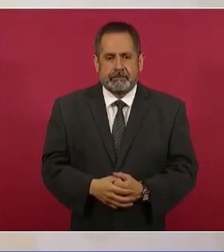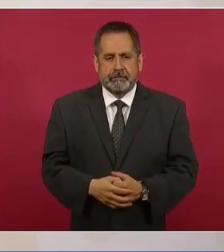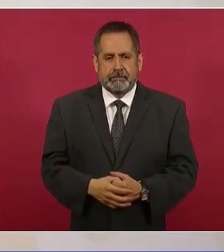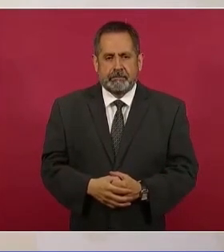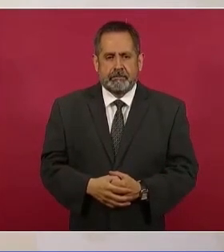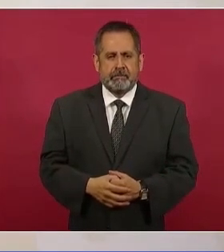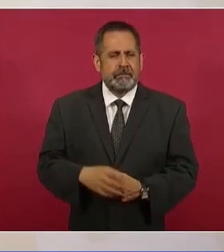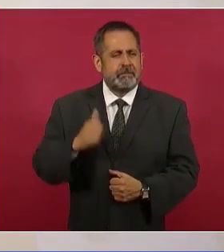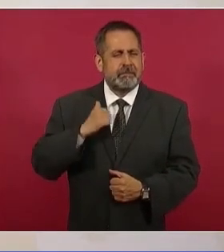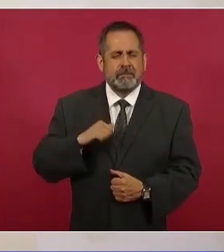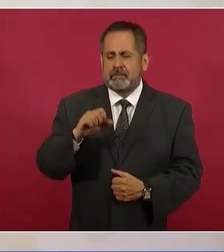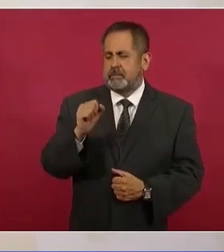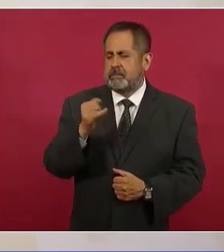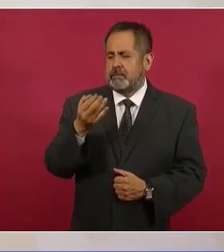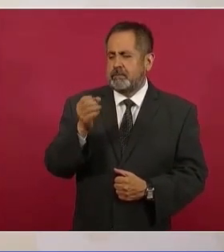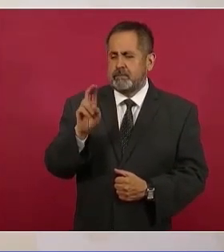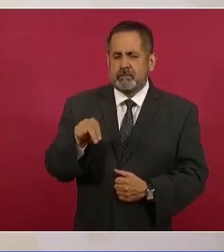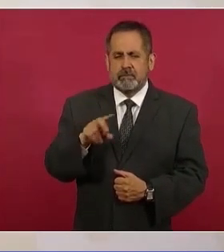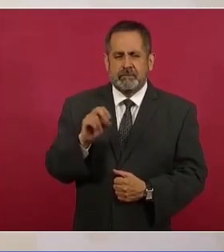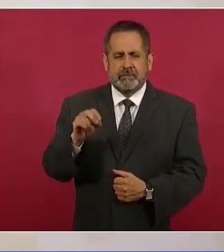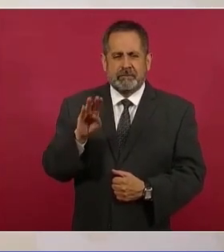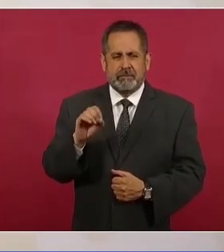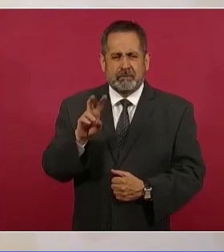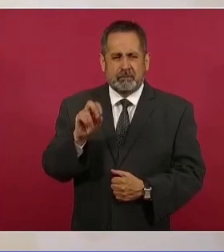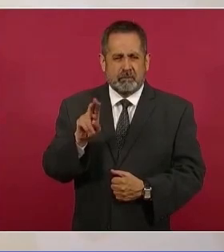Simón de Bagua,